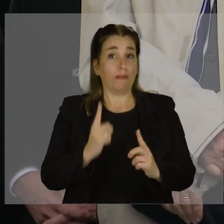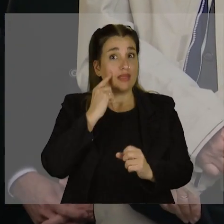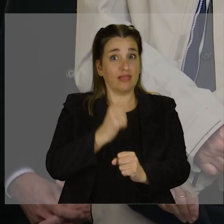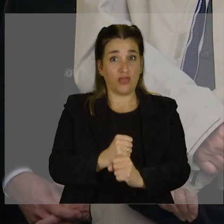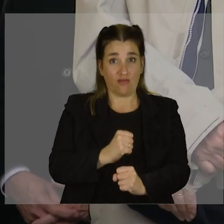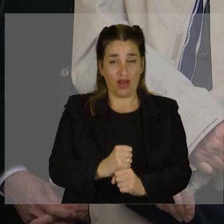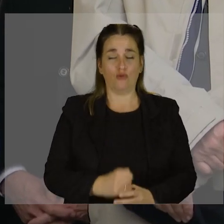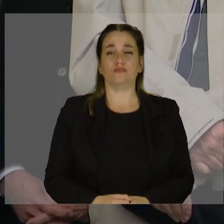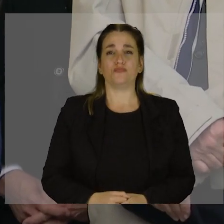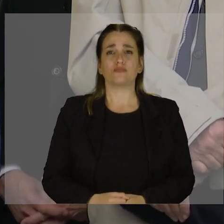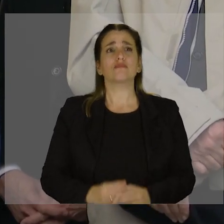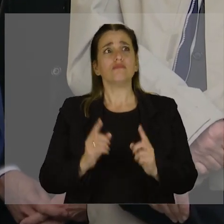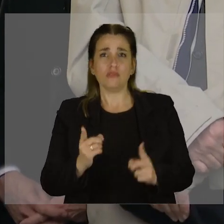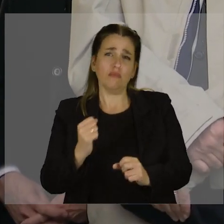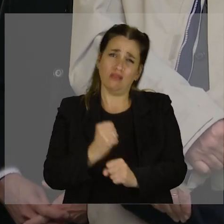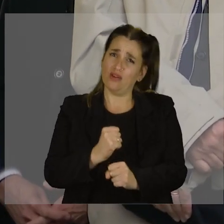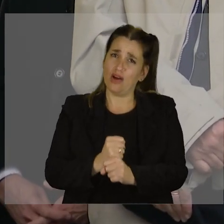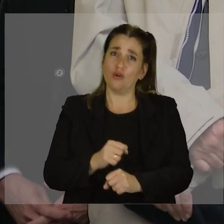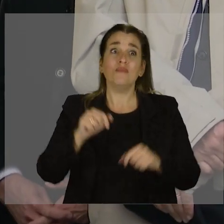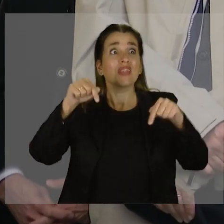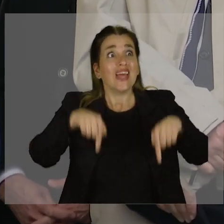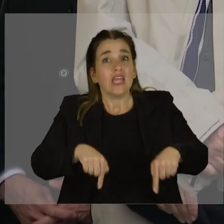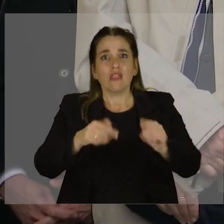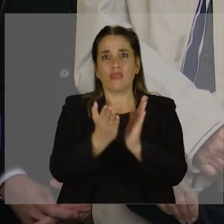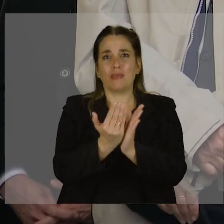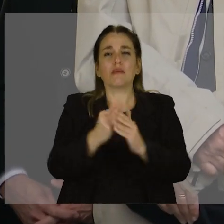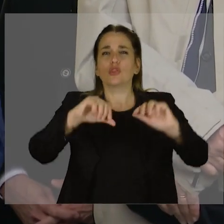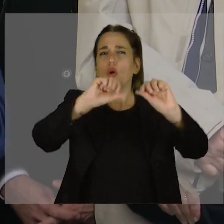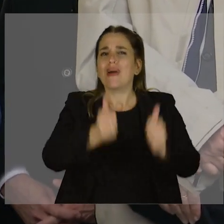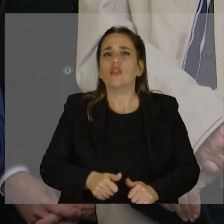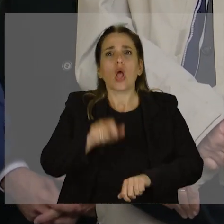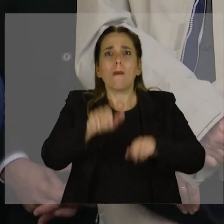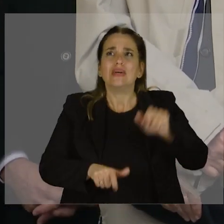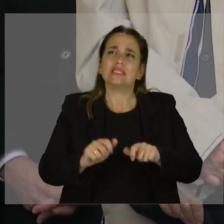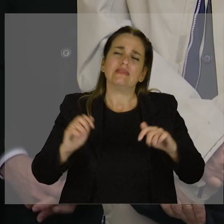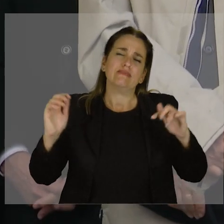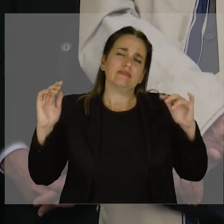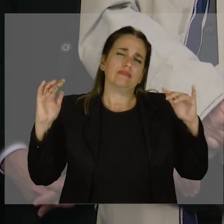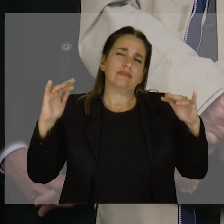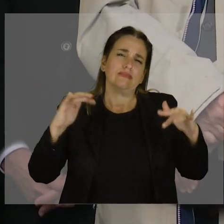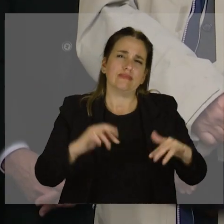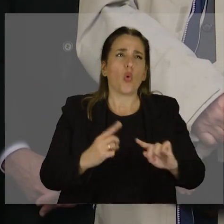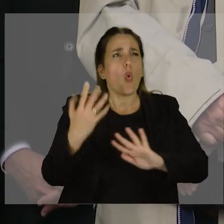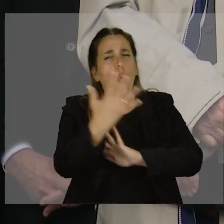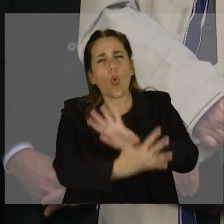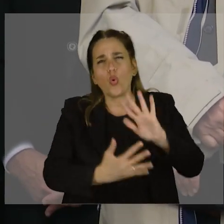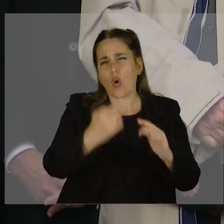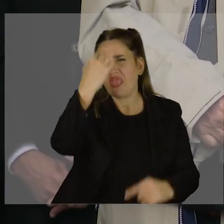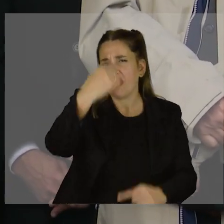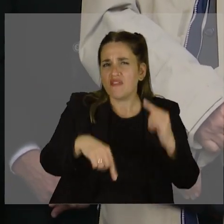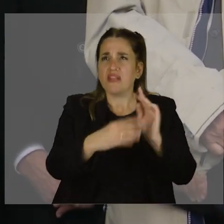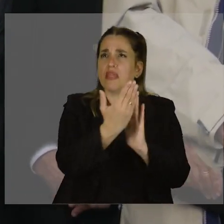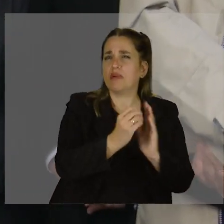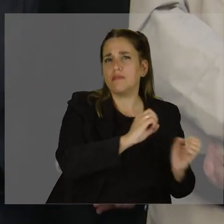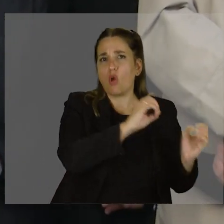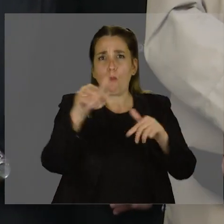que también hablan del trabajo, que también hablan del laburo. Este departamento está hecho con gente que peregrinó de todo el país